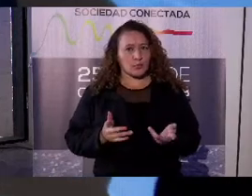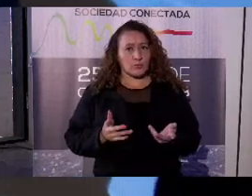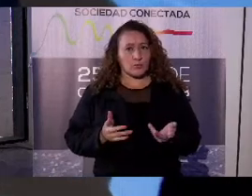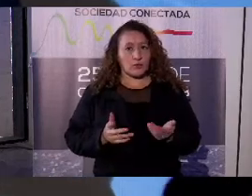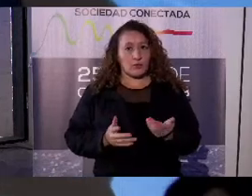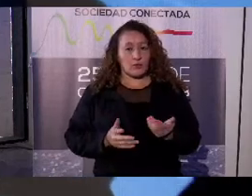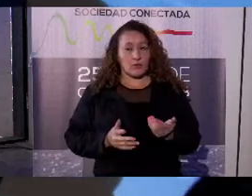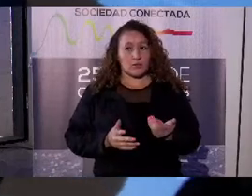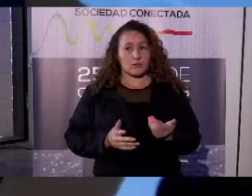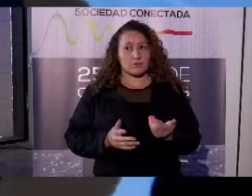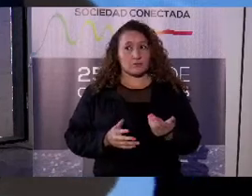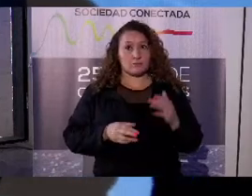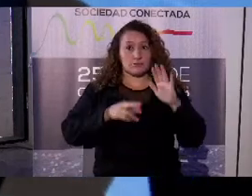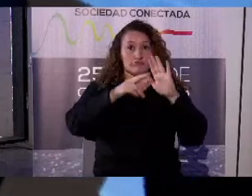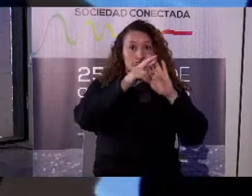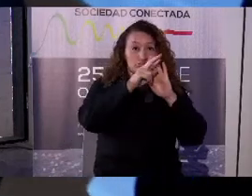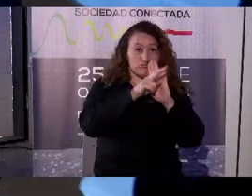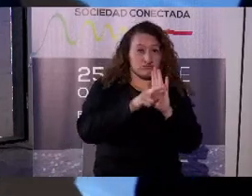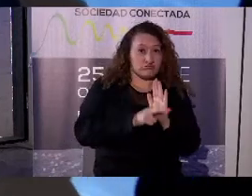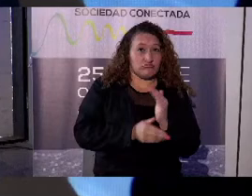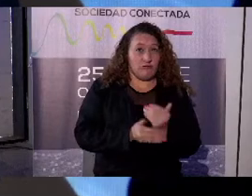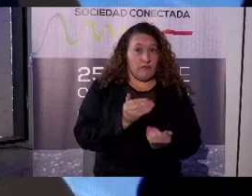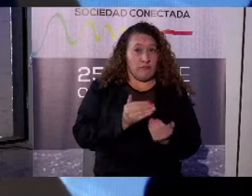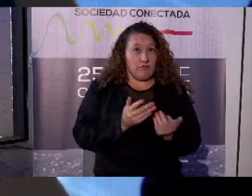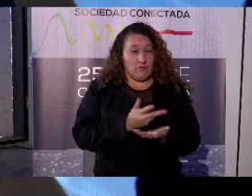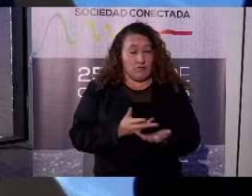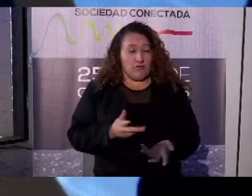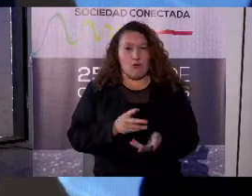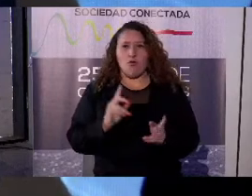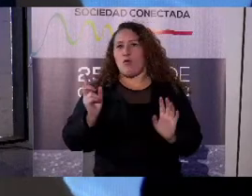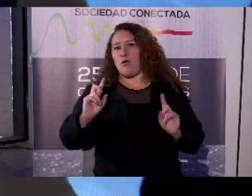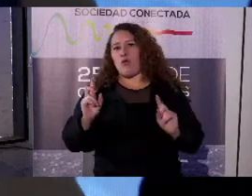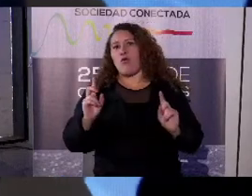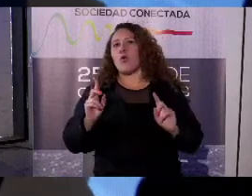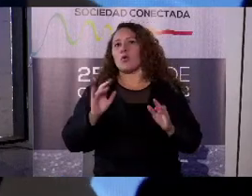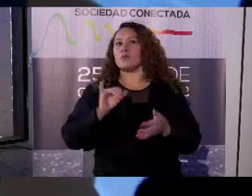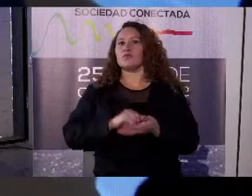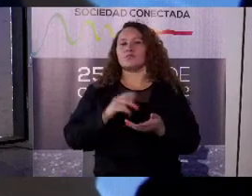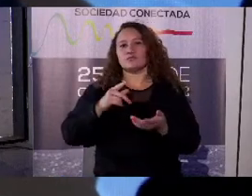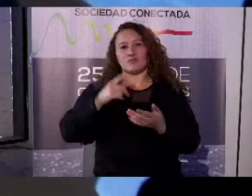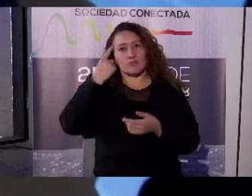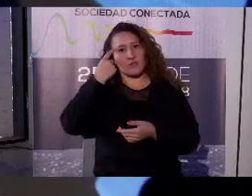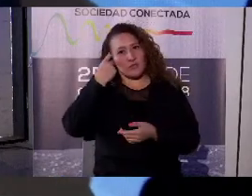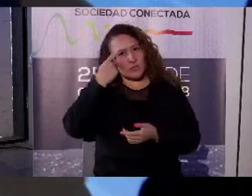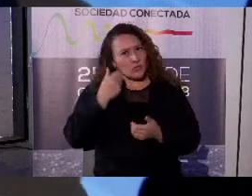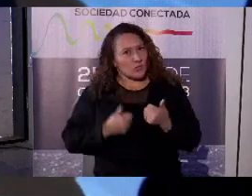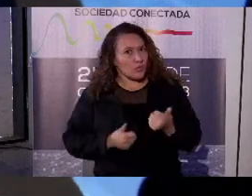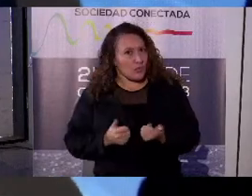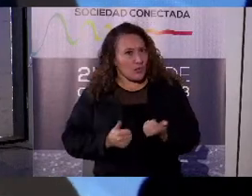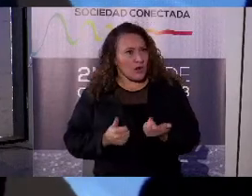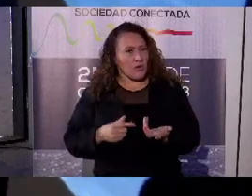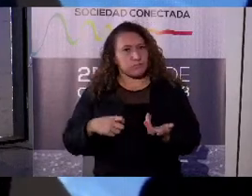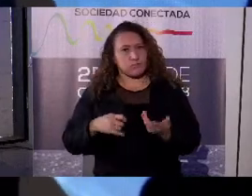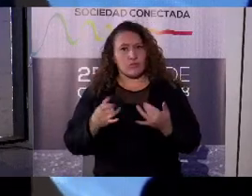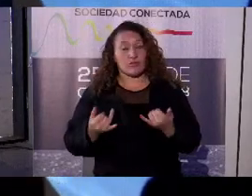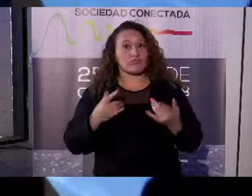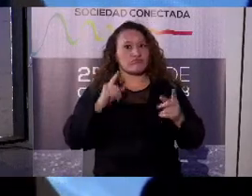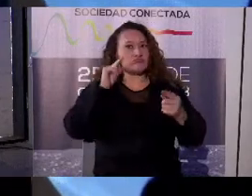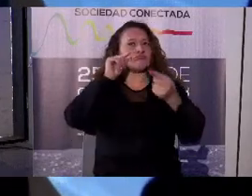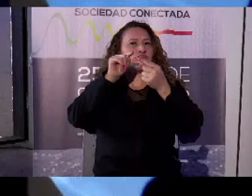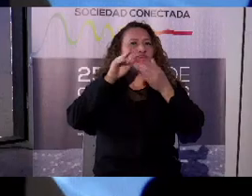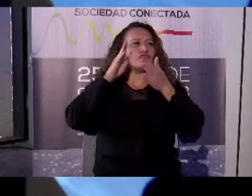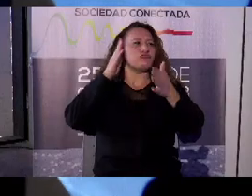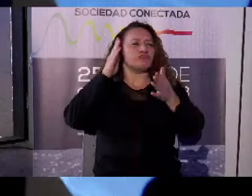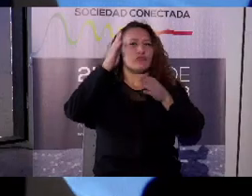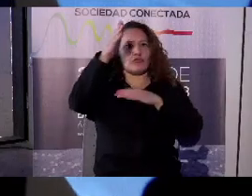facilidades reglamentadas o etcétera sino que por eso le estaba planteando los retos que tenemos Y qué es lo que vamos a hacer para lograrlo a futuro